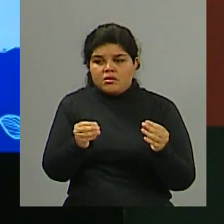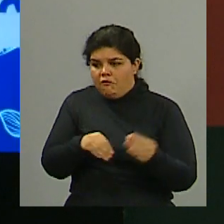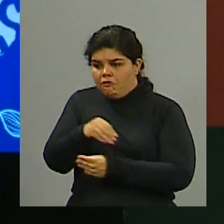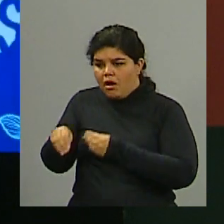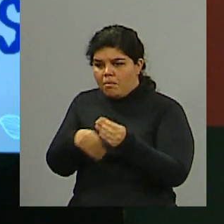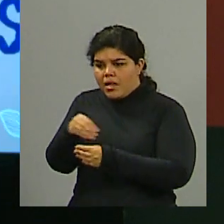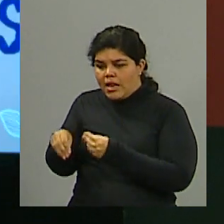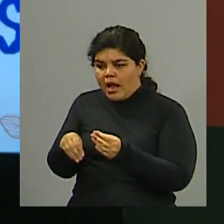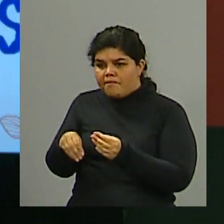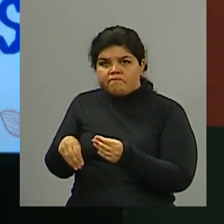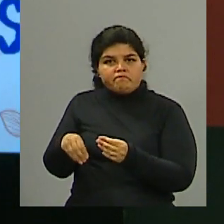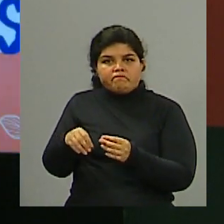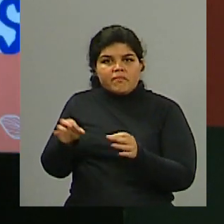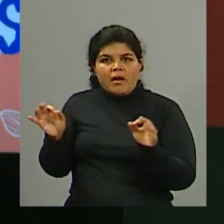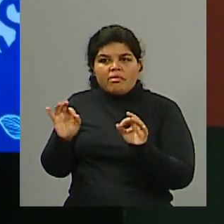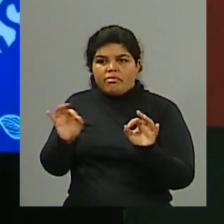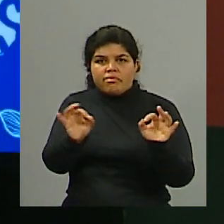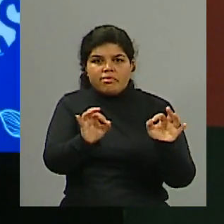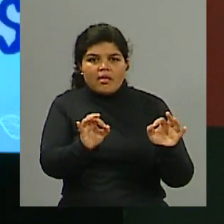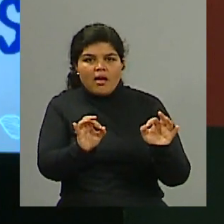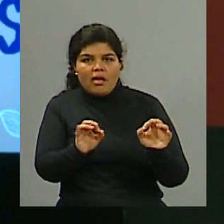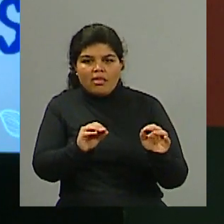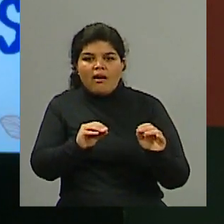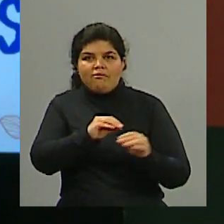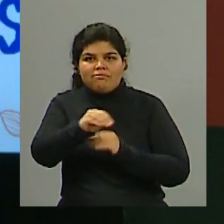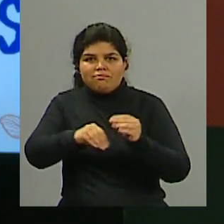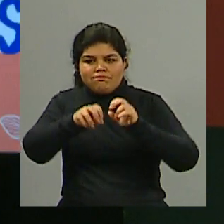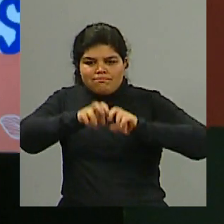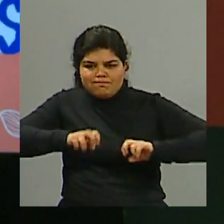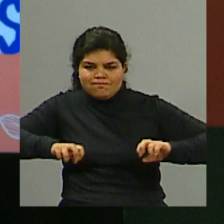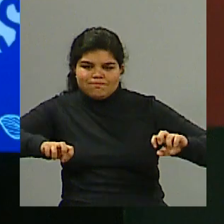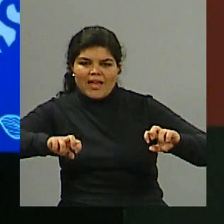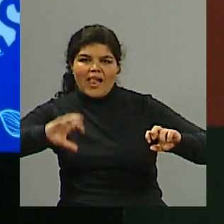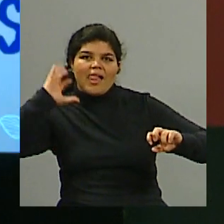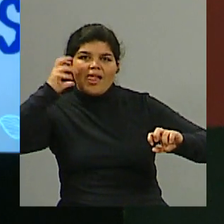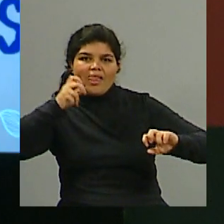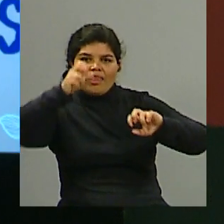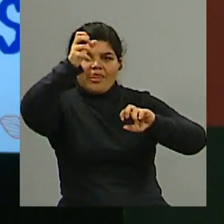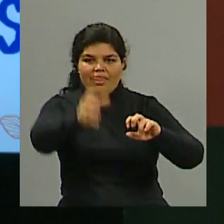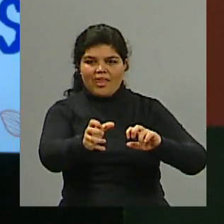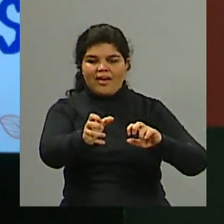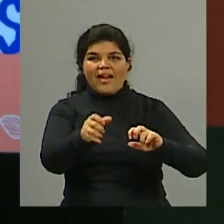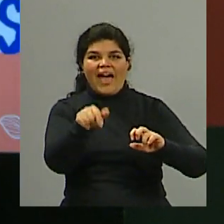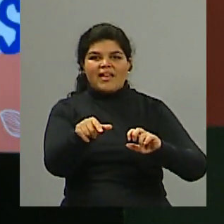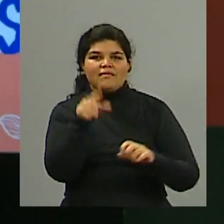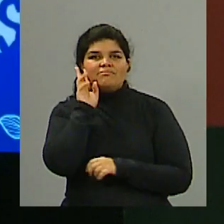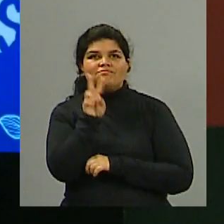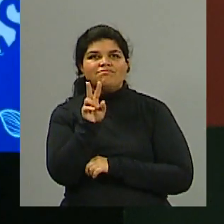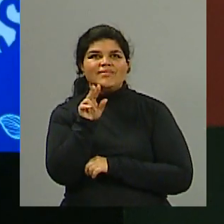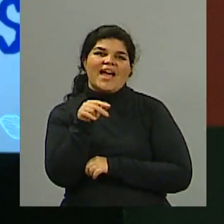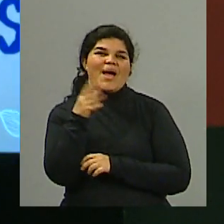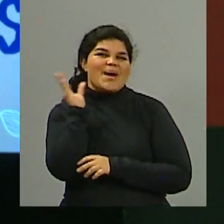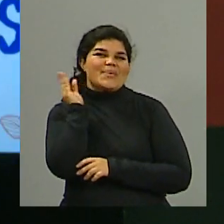para sentarse al lado de la radio. Pero también causó mucho furor la radio porque después de esa primera